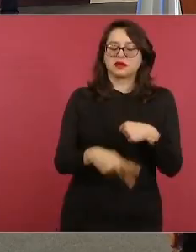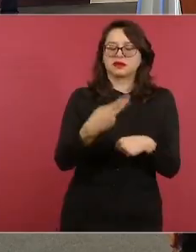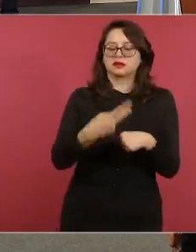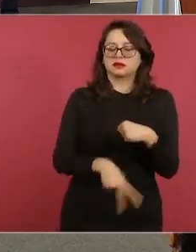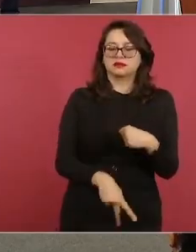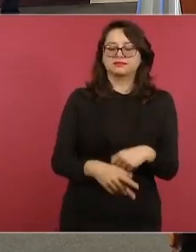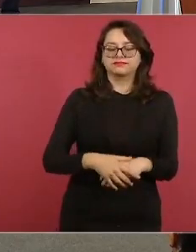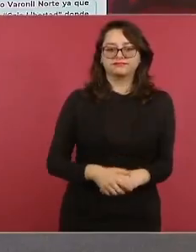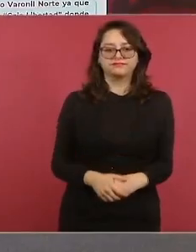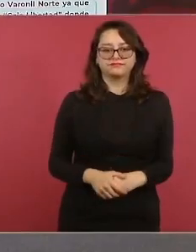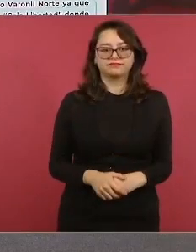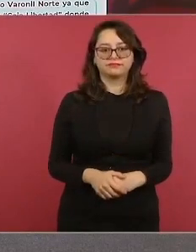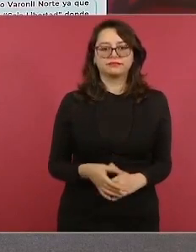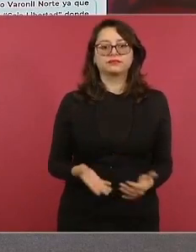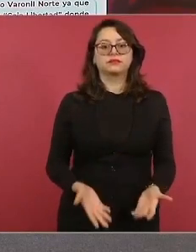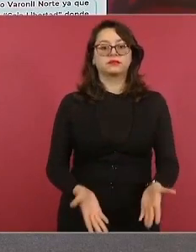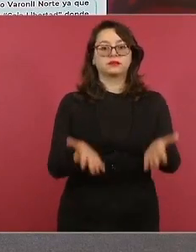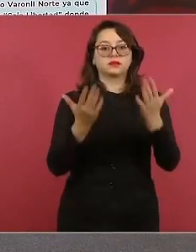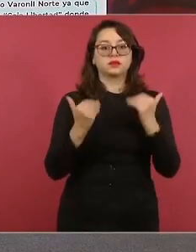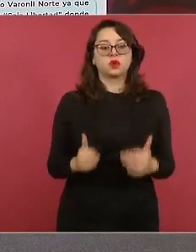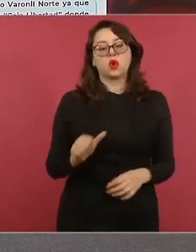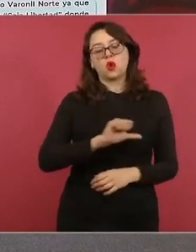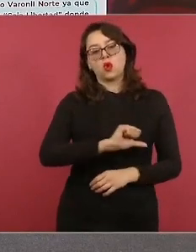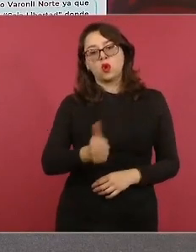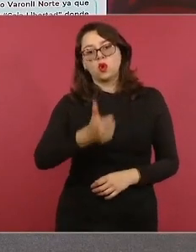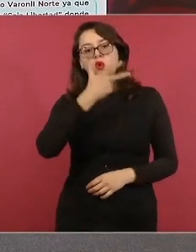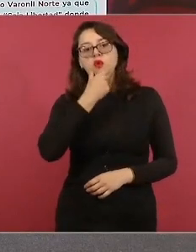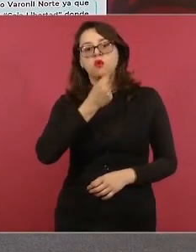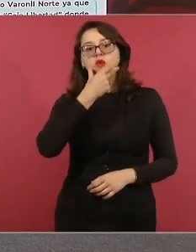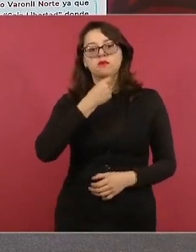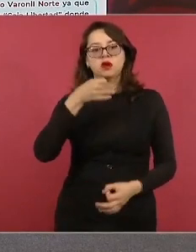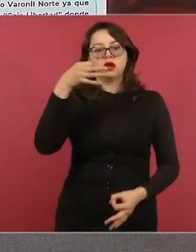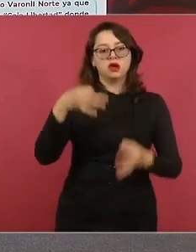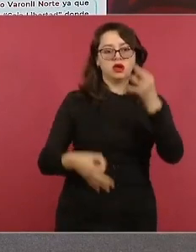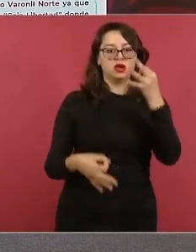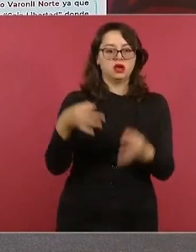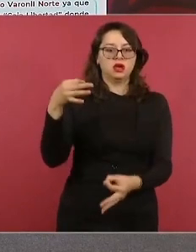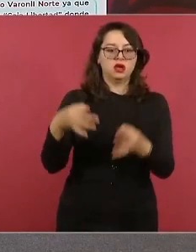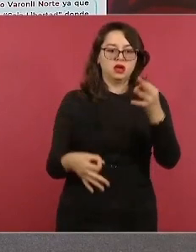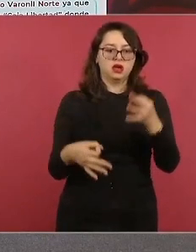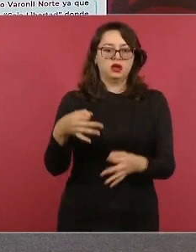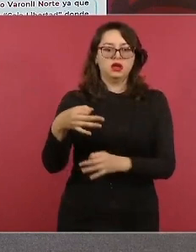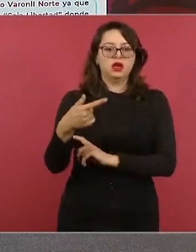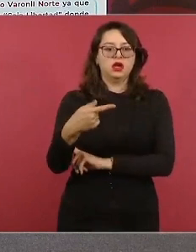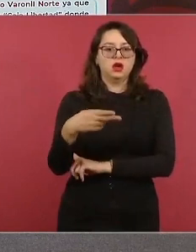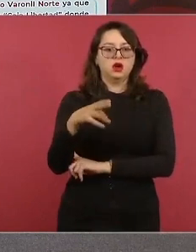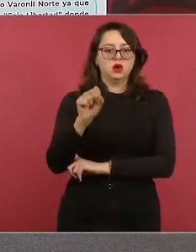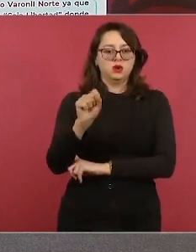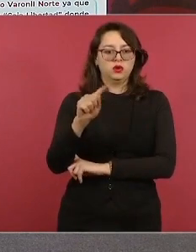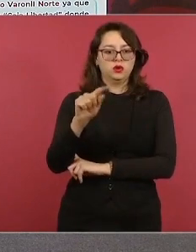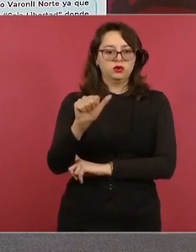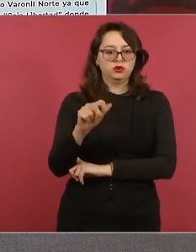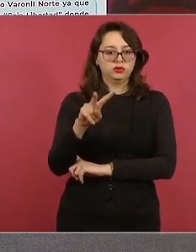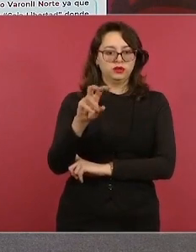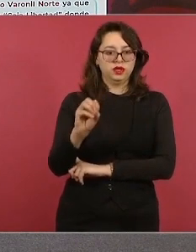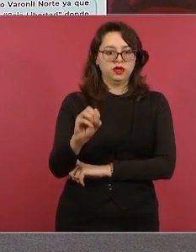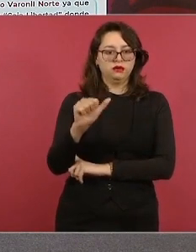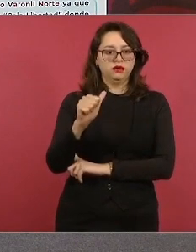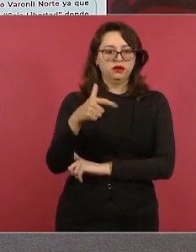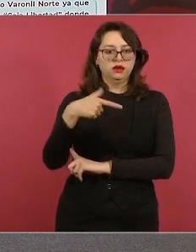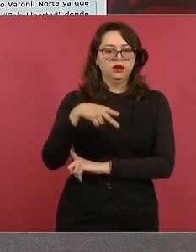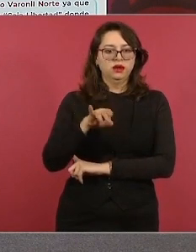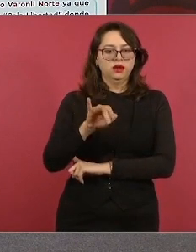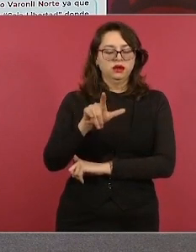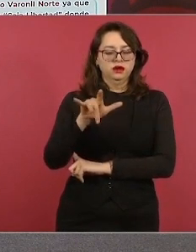tenemos el caso del juez de distrito especializado en el sistema penal acusatorio del Centro de Justicia